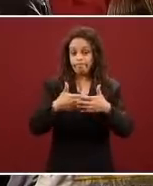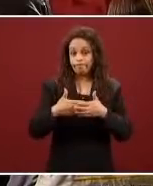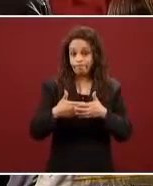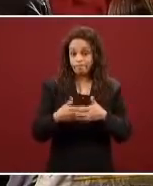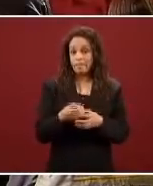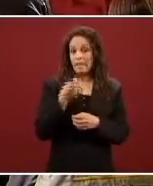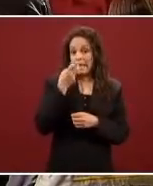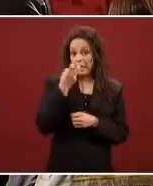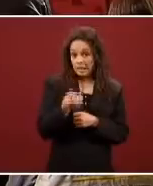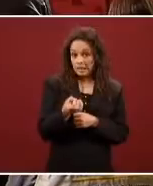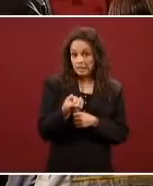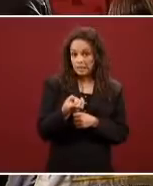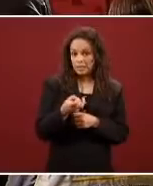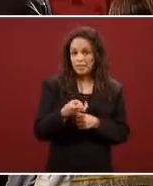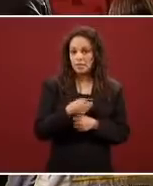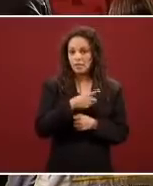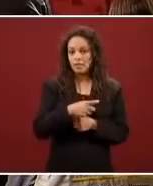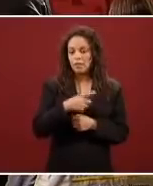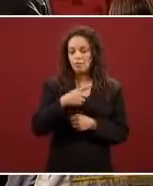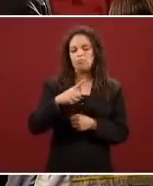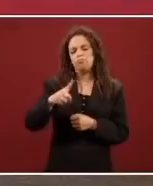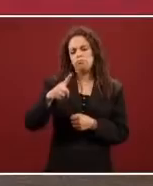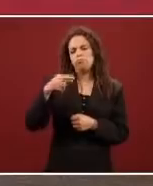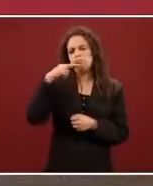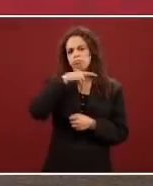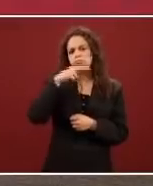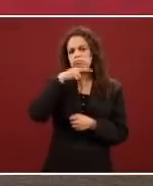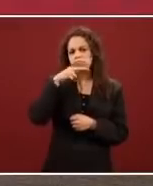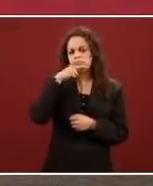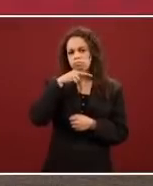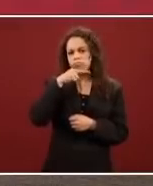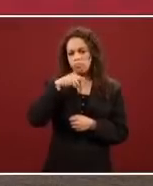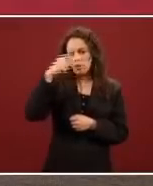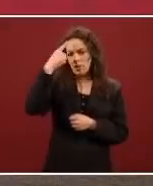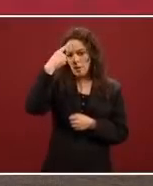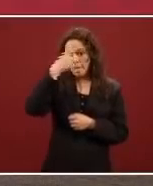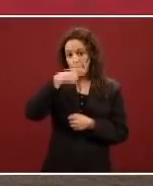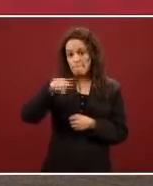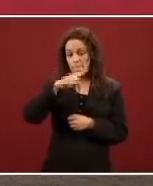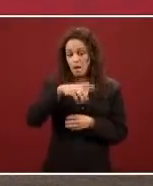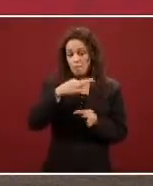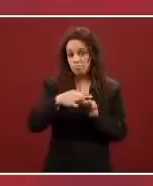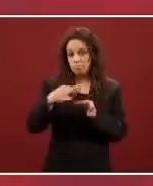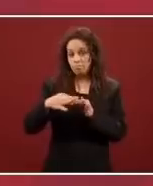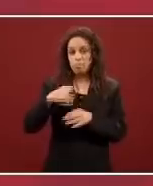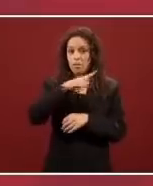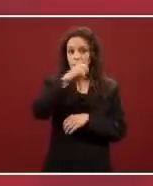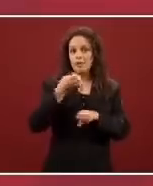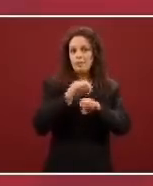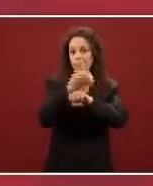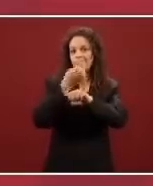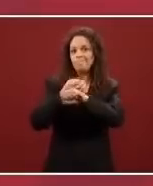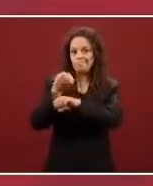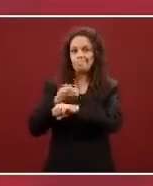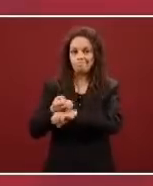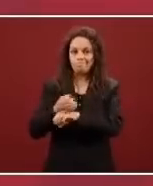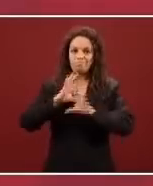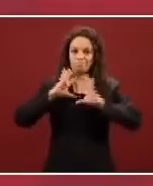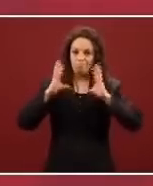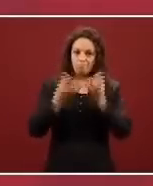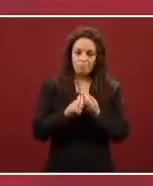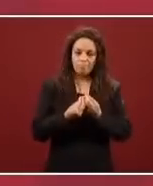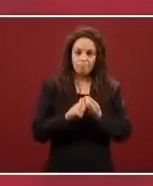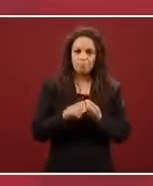su vez es inmediata en el sentido de la distribución a los estados. Entonces ellos calculan que en los